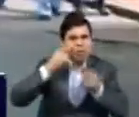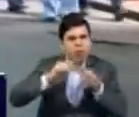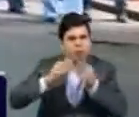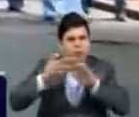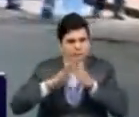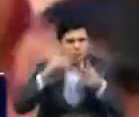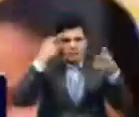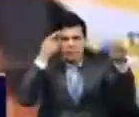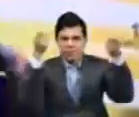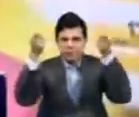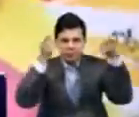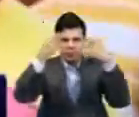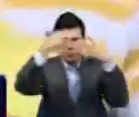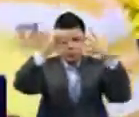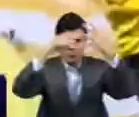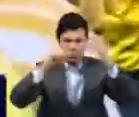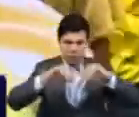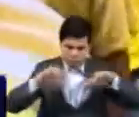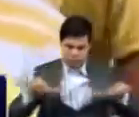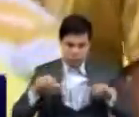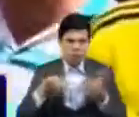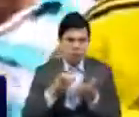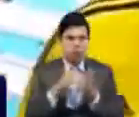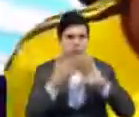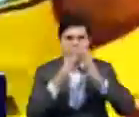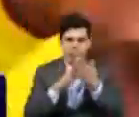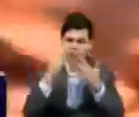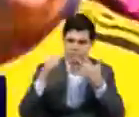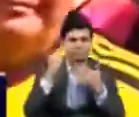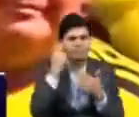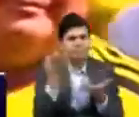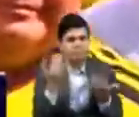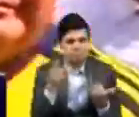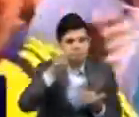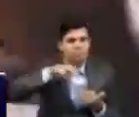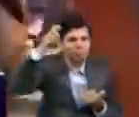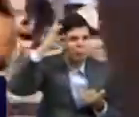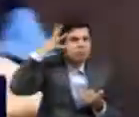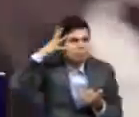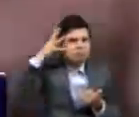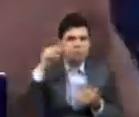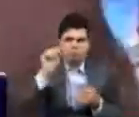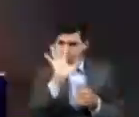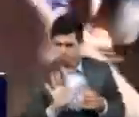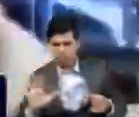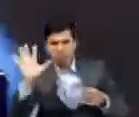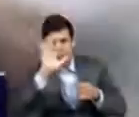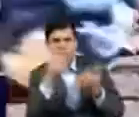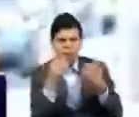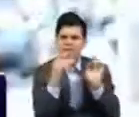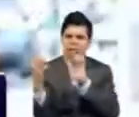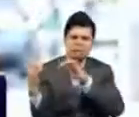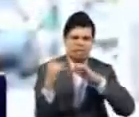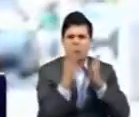de estrategias que lleven tranquilidad a las distintas comunidades, teniendo en cuenta que Norte de Santander es un territorio donde los hechos violentos no paran